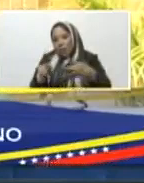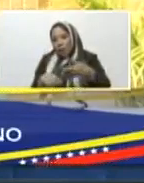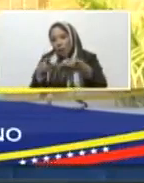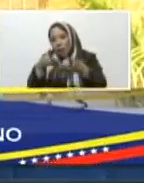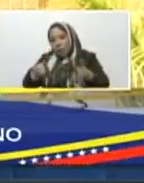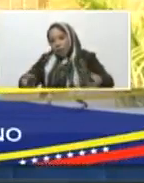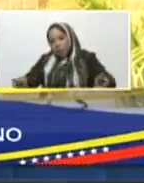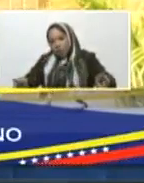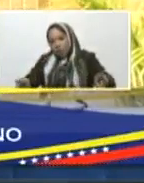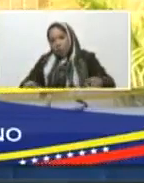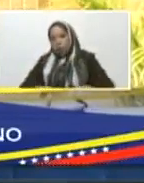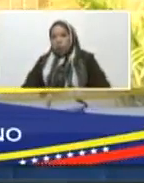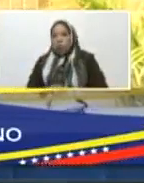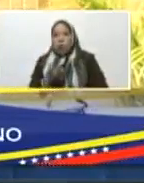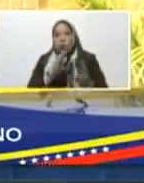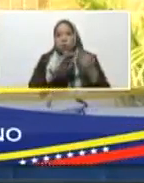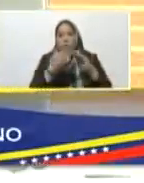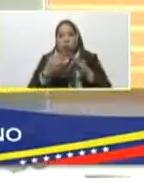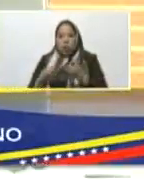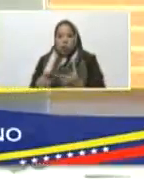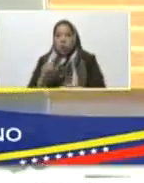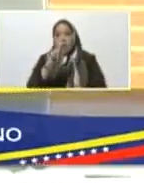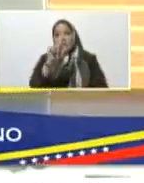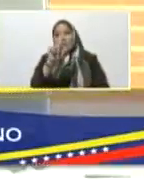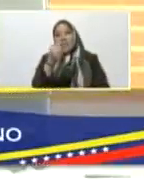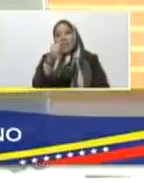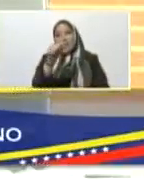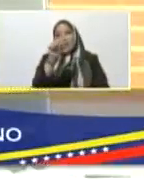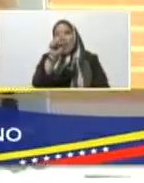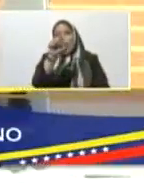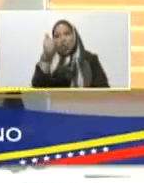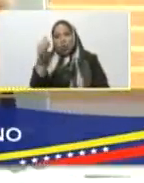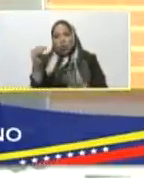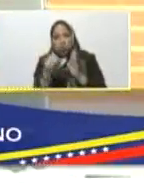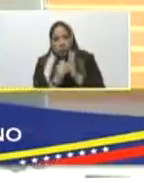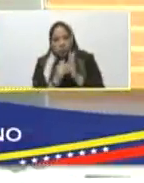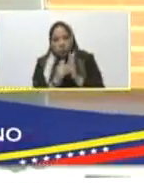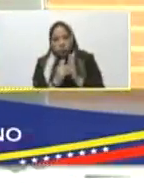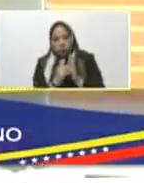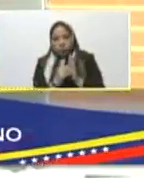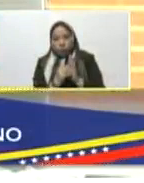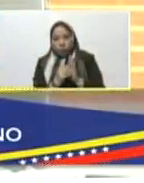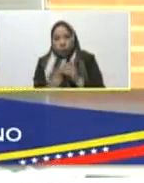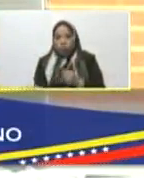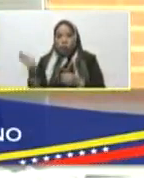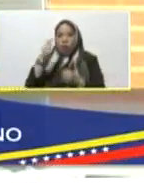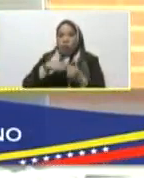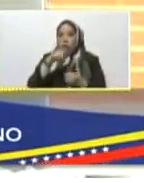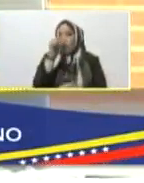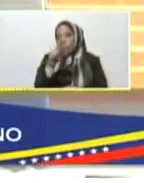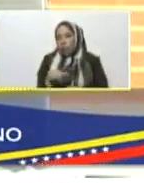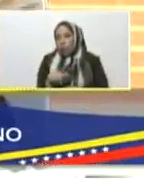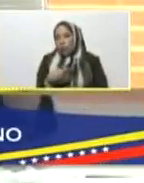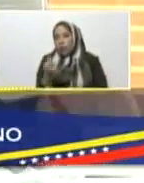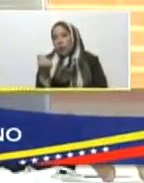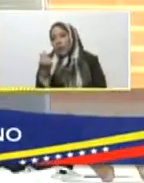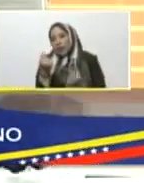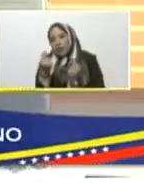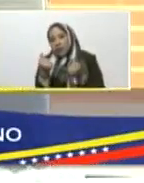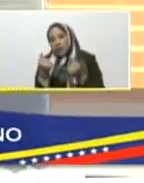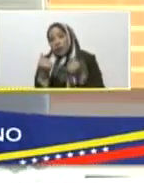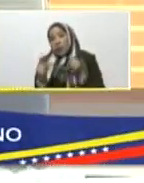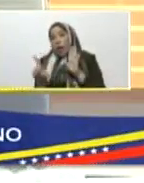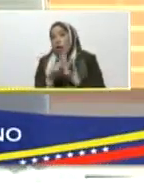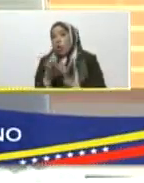decir? Comunitarios, 110. Dentro de los comunitarios, presidente, también está el cobro